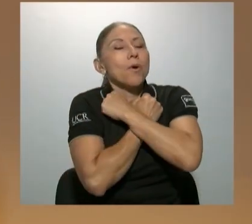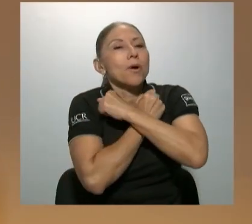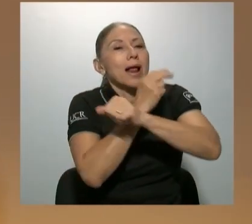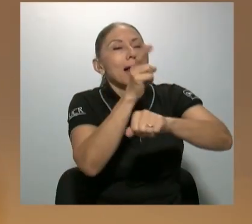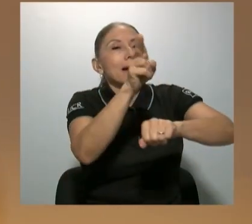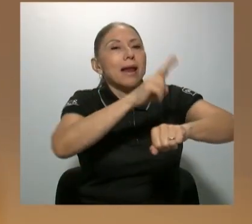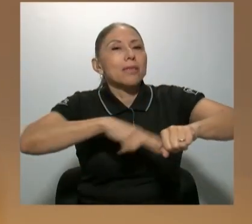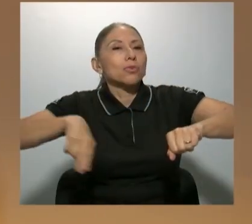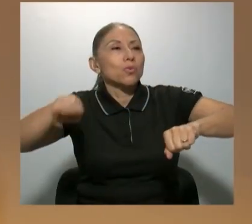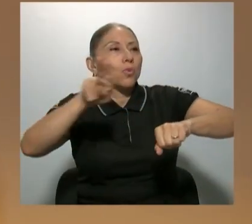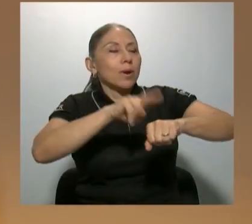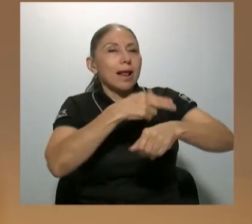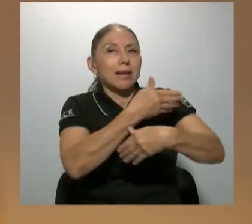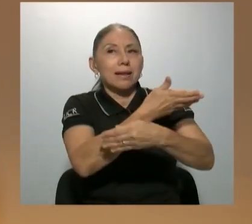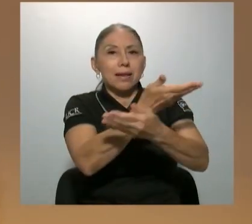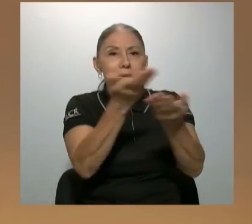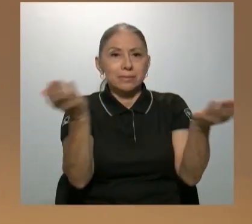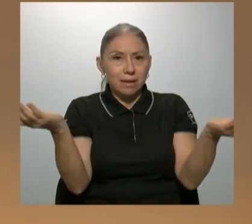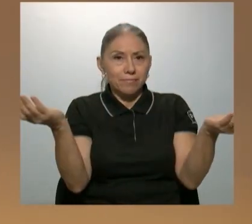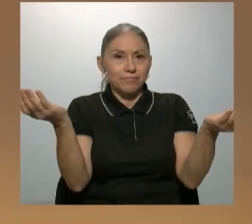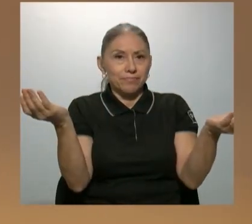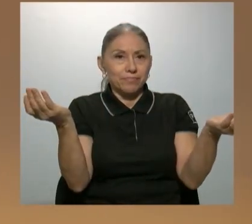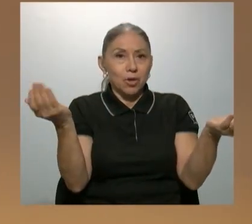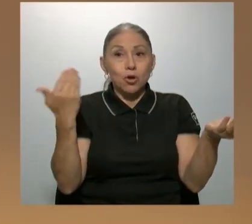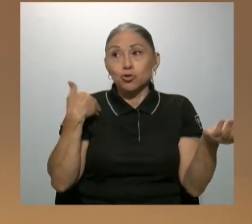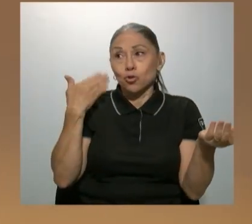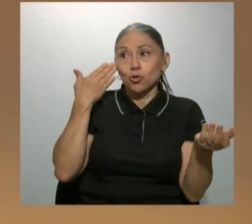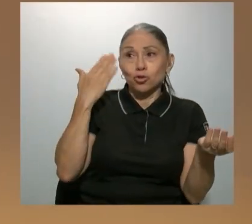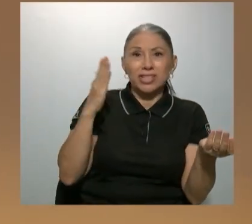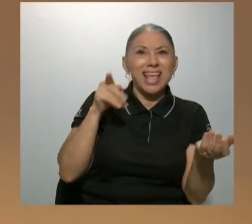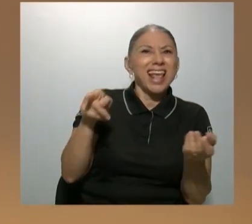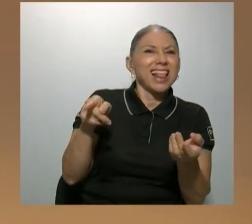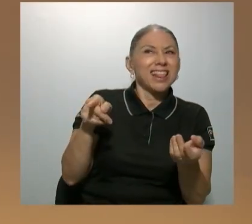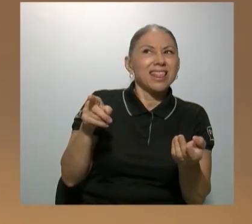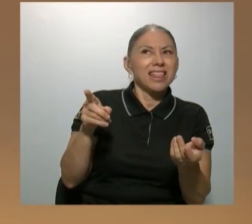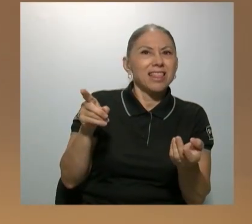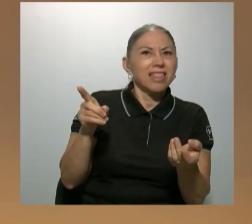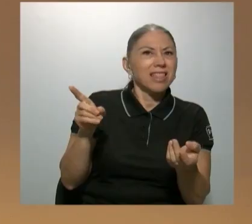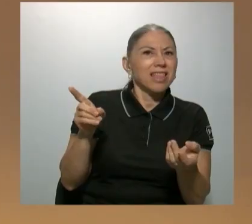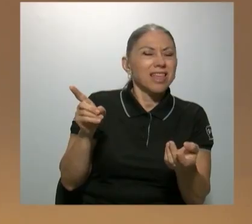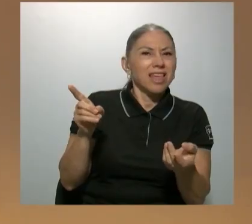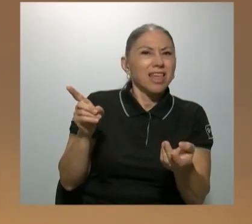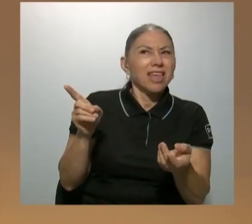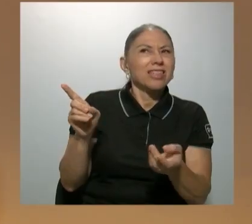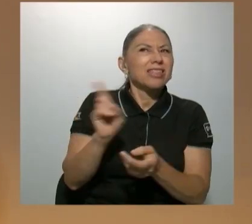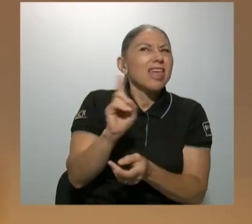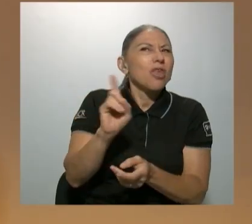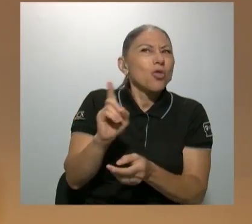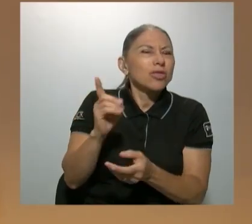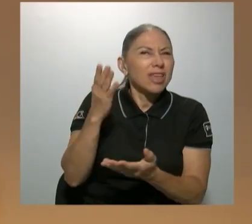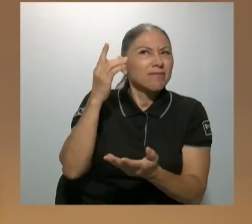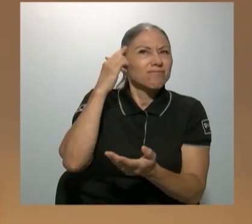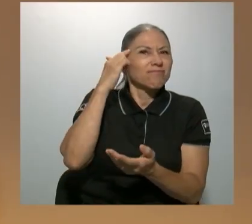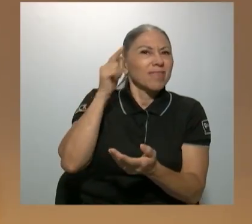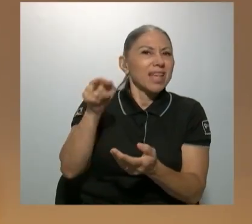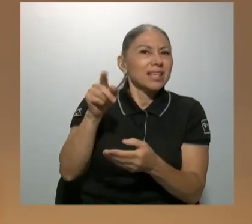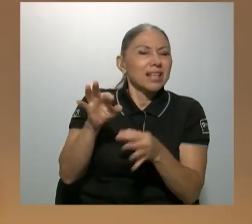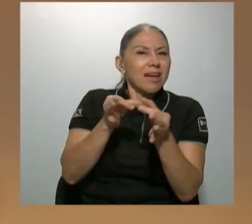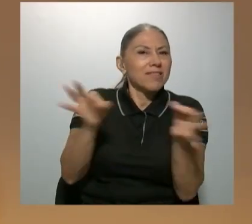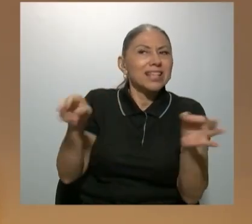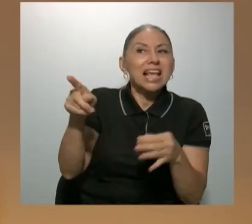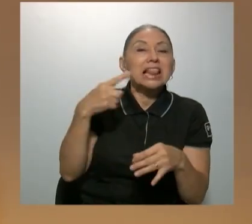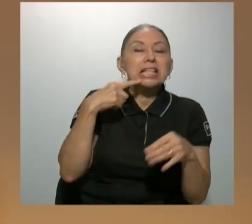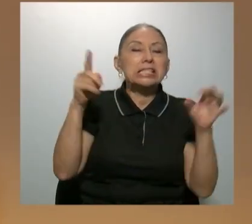entonces decía que, yo no sé de dónde sabía, luego podríamos explorar de dónde se sacó la frase, que